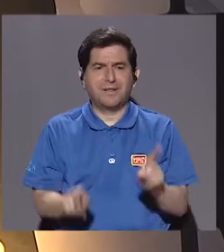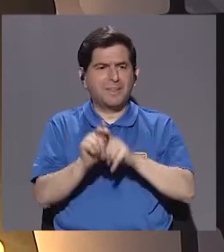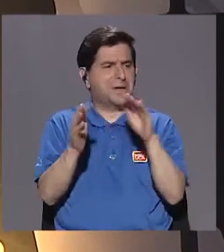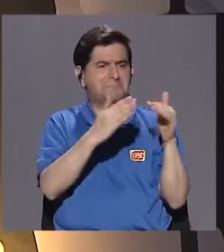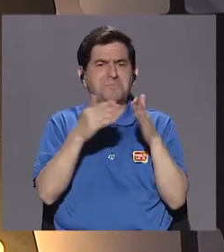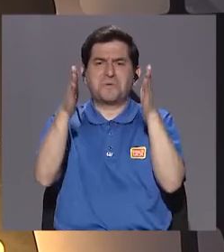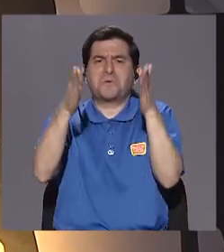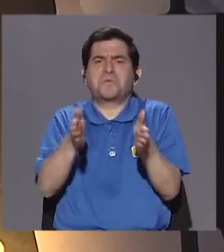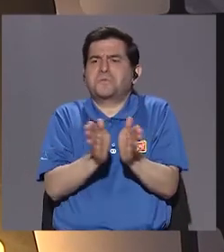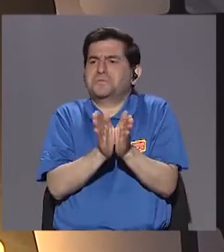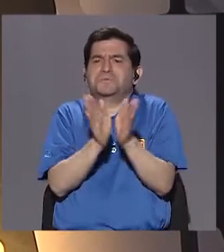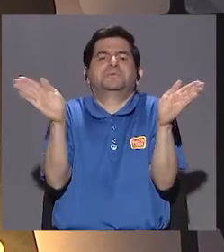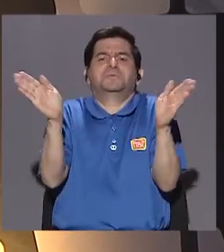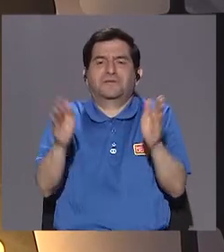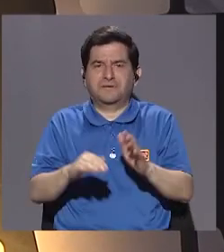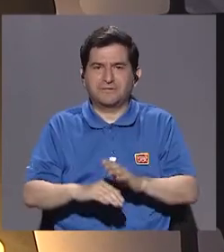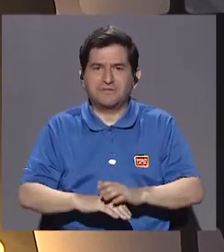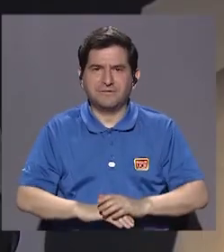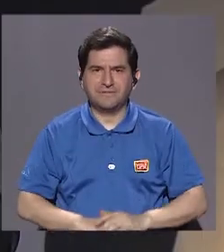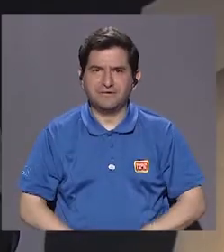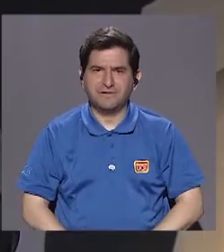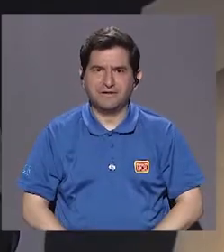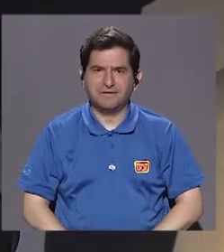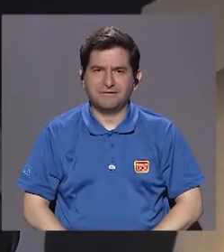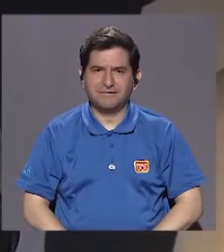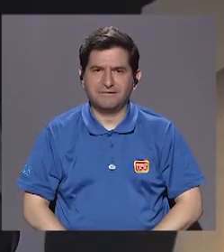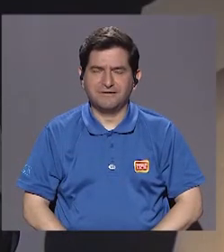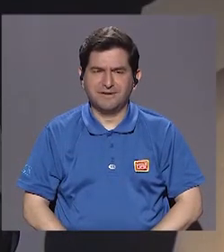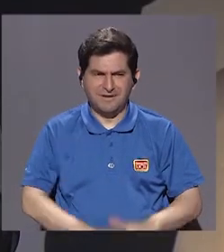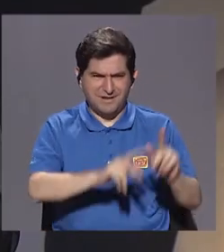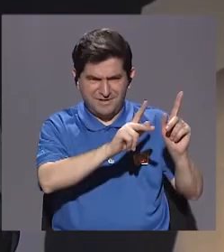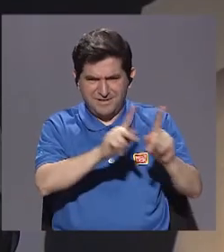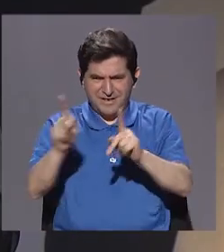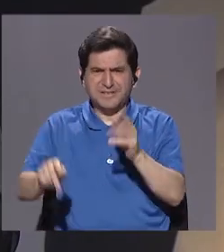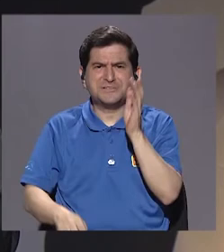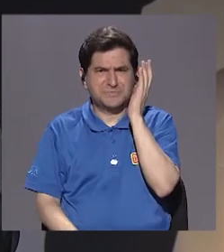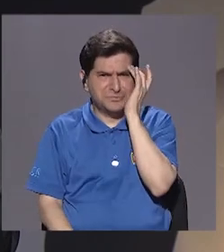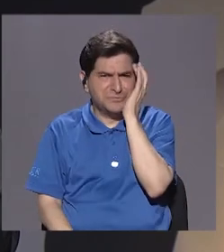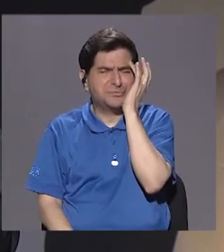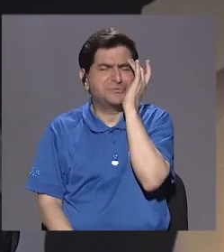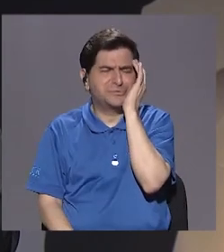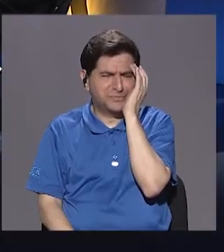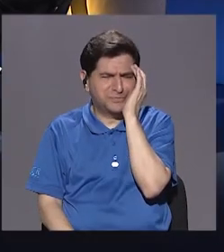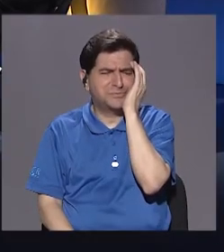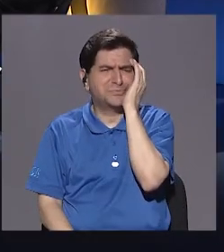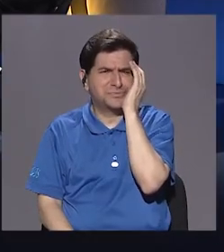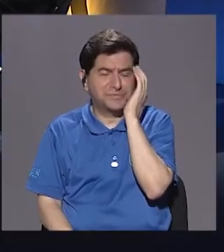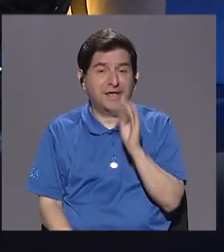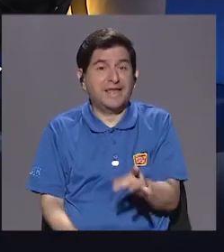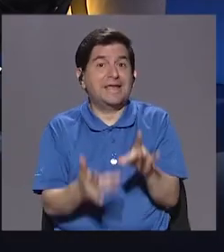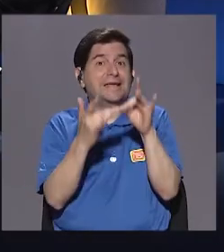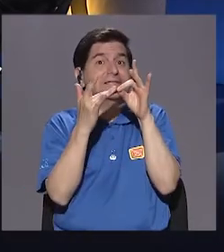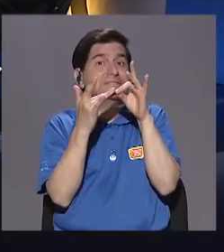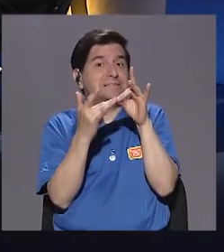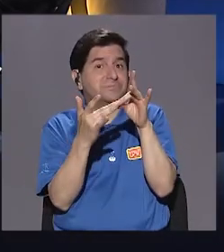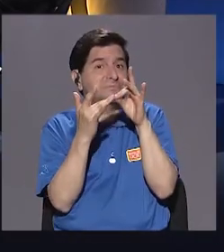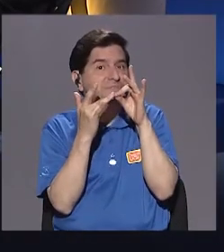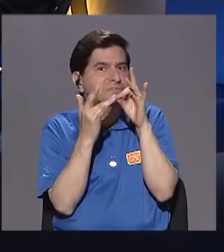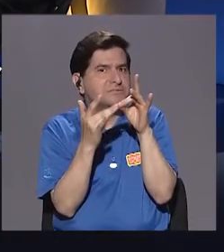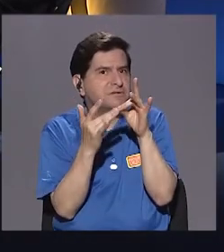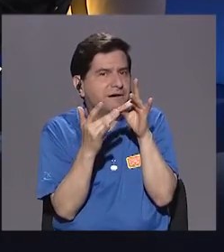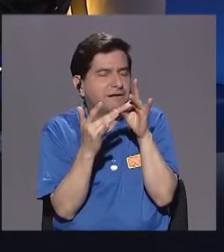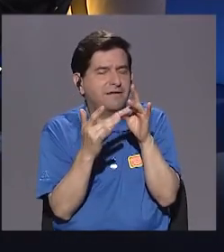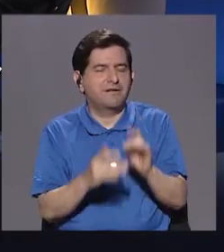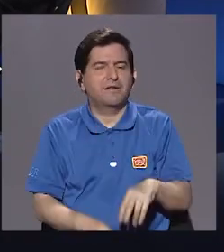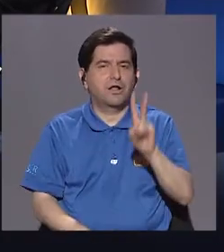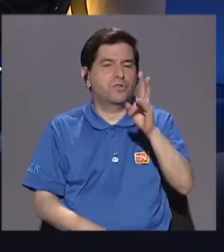ciudadano común y a la gente le preocupa muchísimo que particularmente en